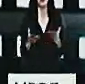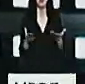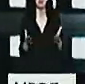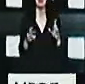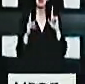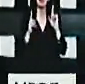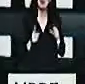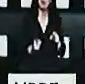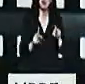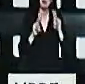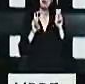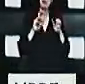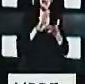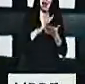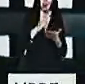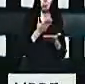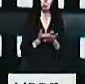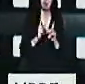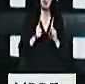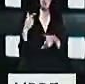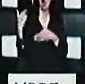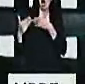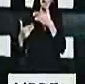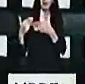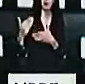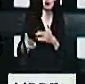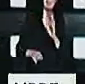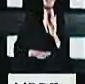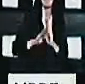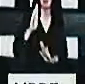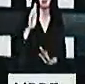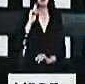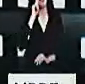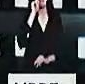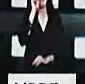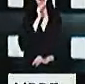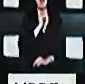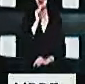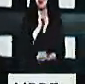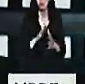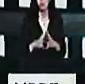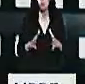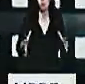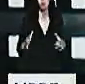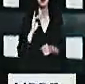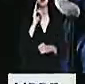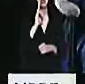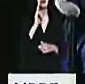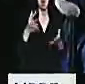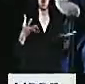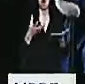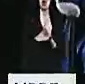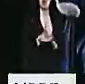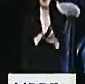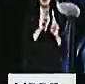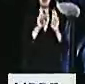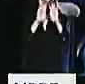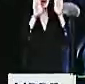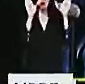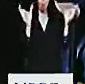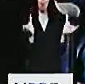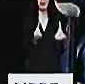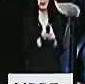tenemos que, en el área de salud, digamos, tenemos que avanzar más. Estamos con una deuda tremenda. Fíjate que lo logramos increíblemente como país en neumáticos. Todo eso